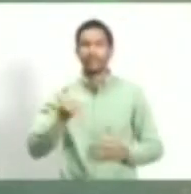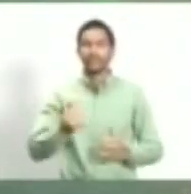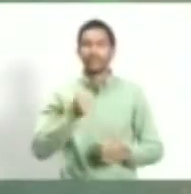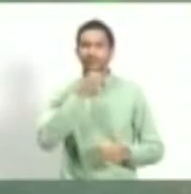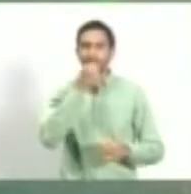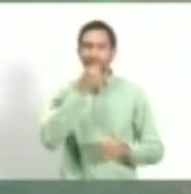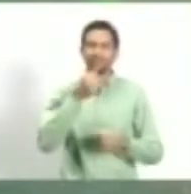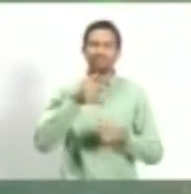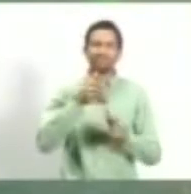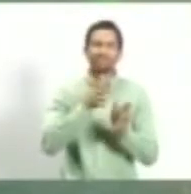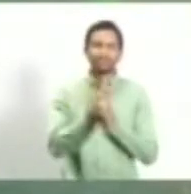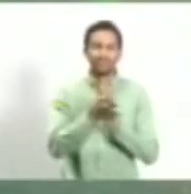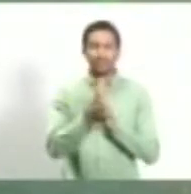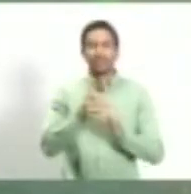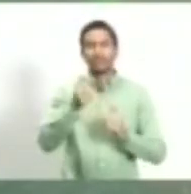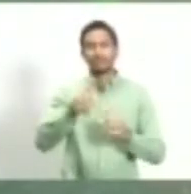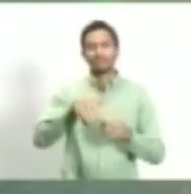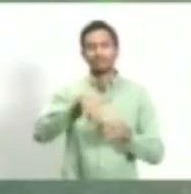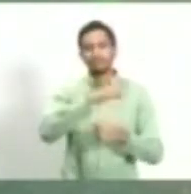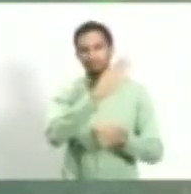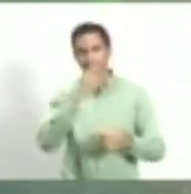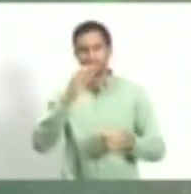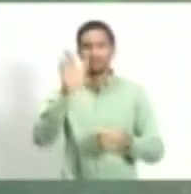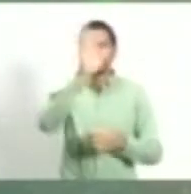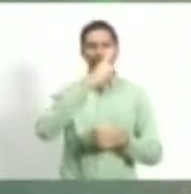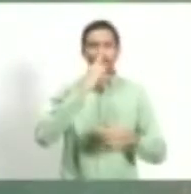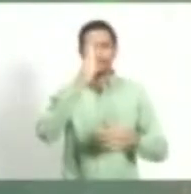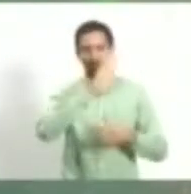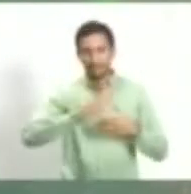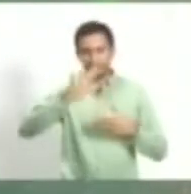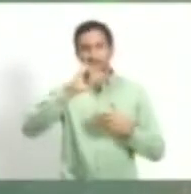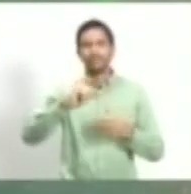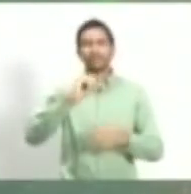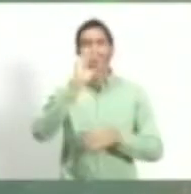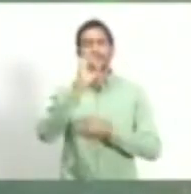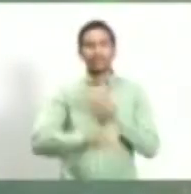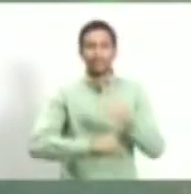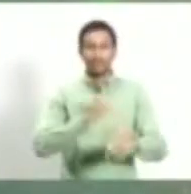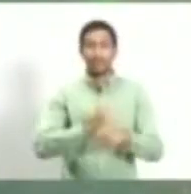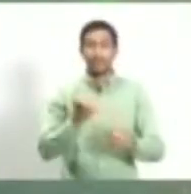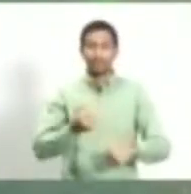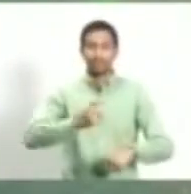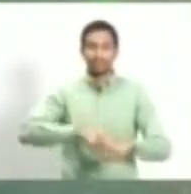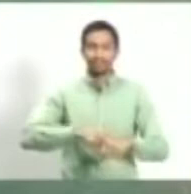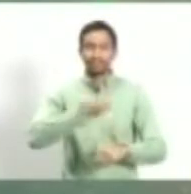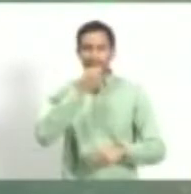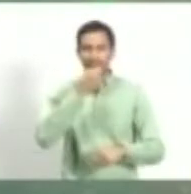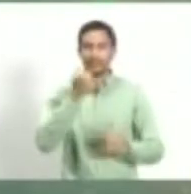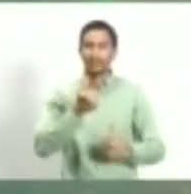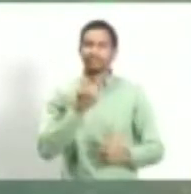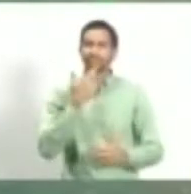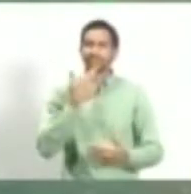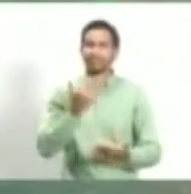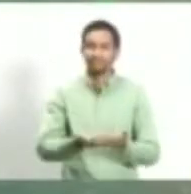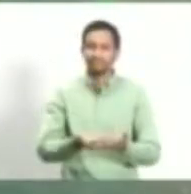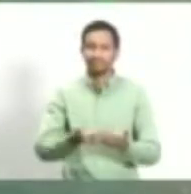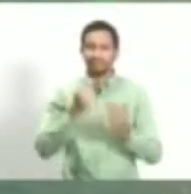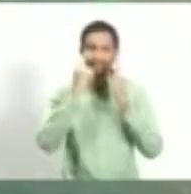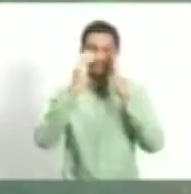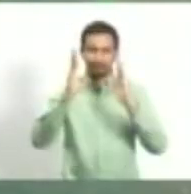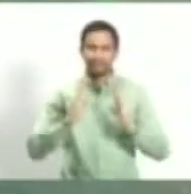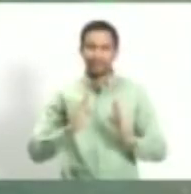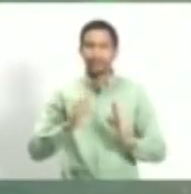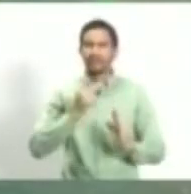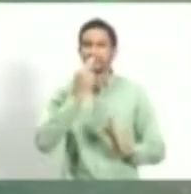nacional e internacional está aquí y ahora. Es la hora de las noticias. Gracias por elegir nuestro compromiso con la verdad. Usted también puede